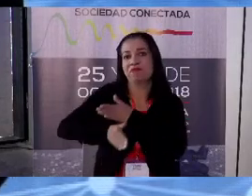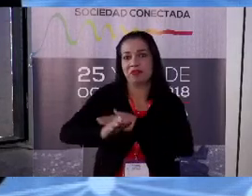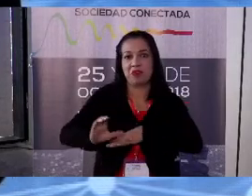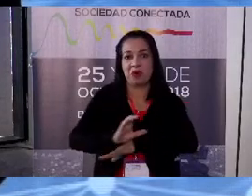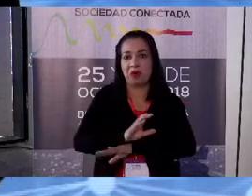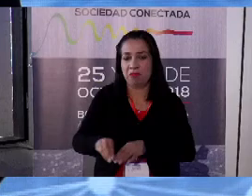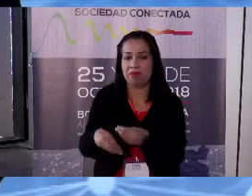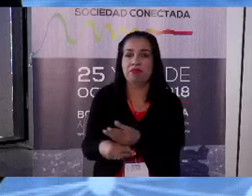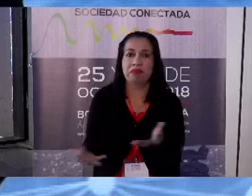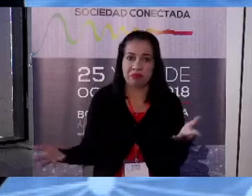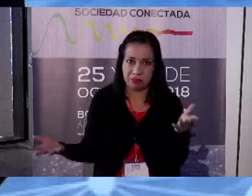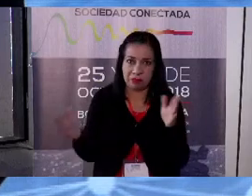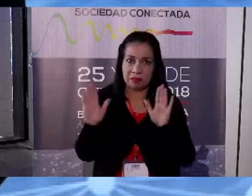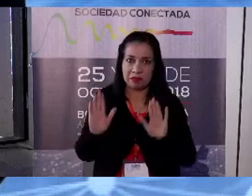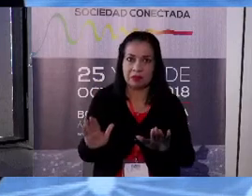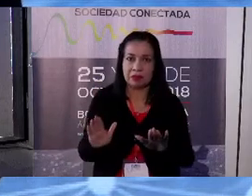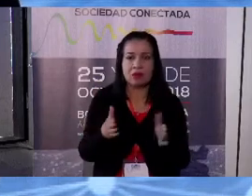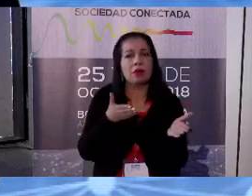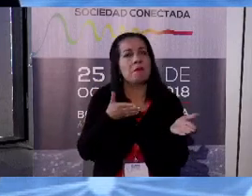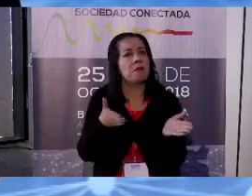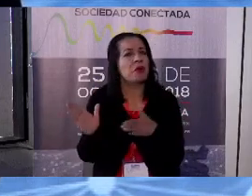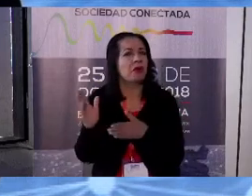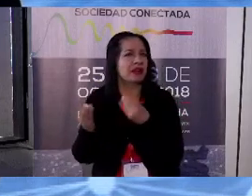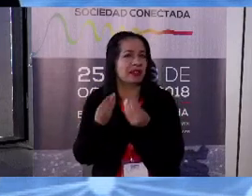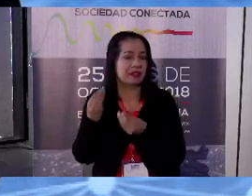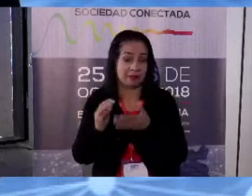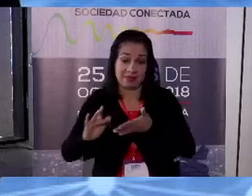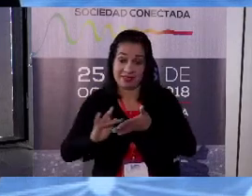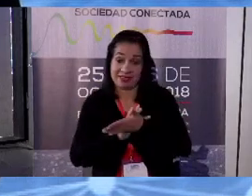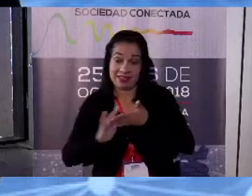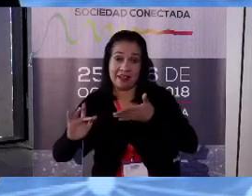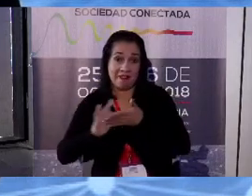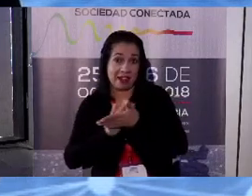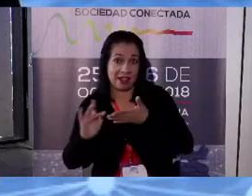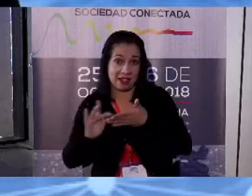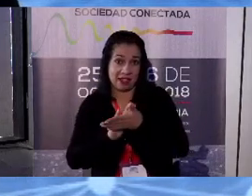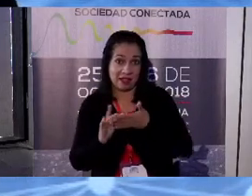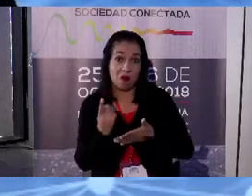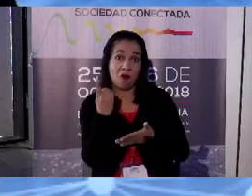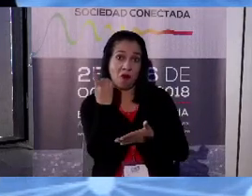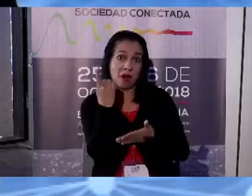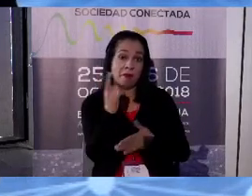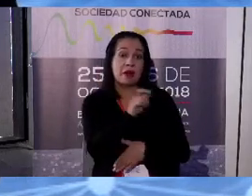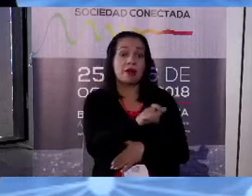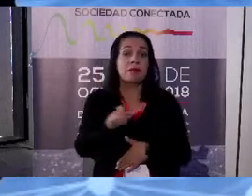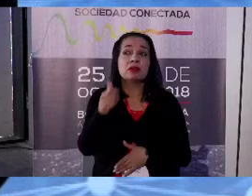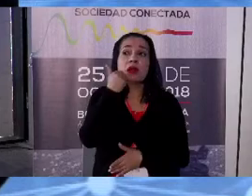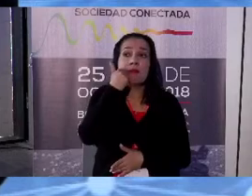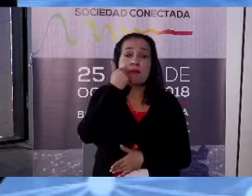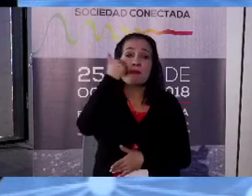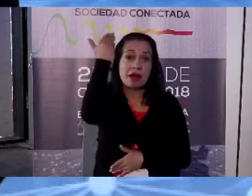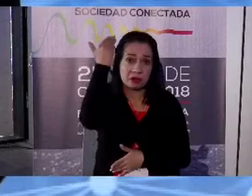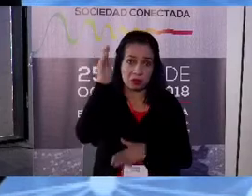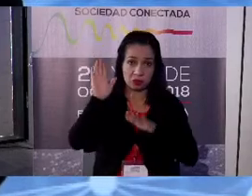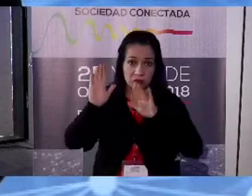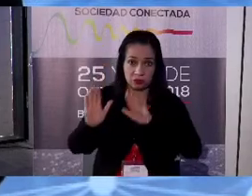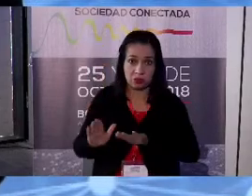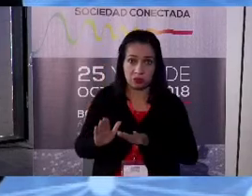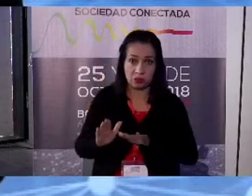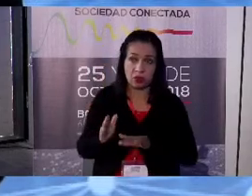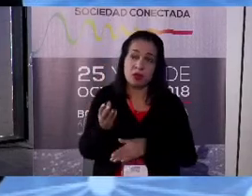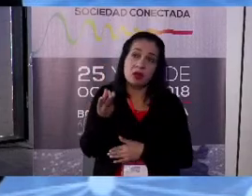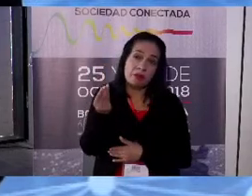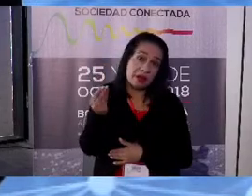plan iap es una para cada adulto mayor de ingresos